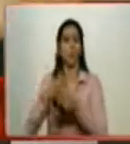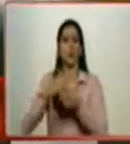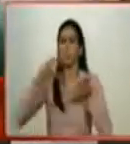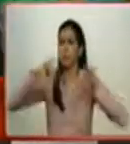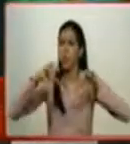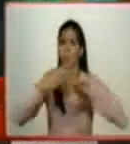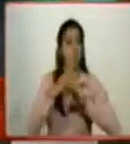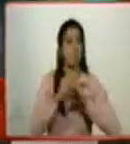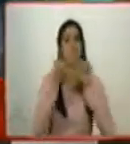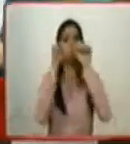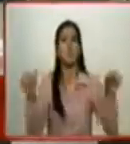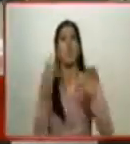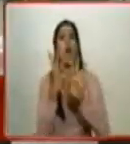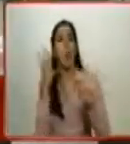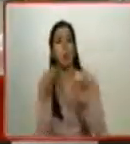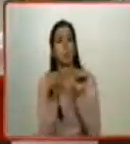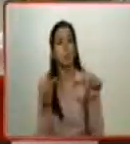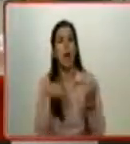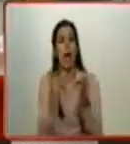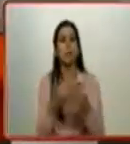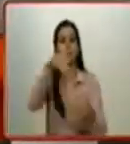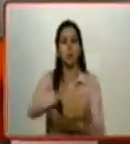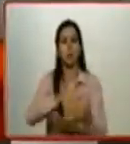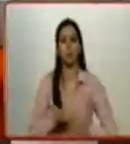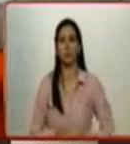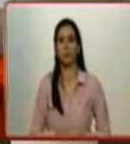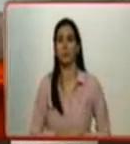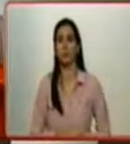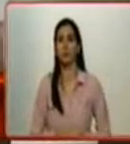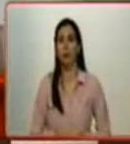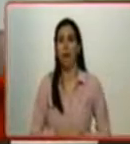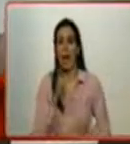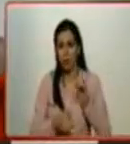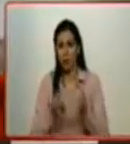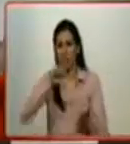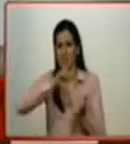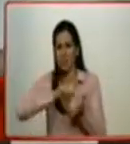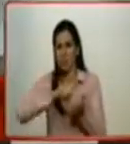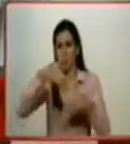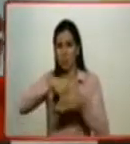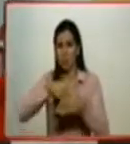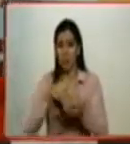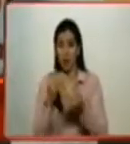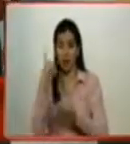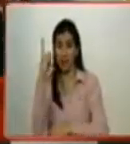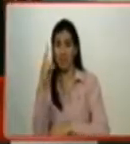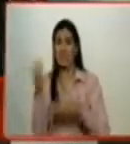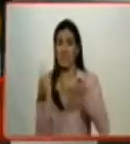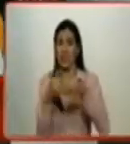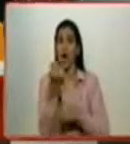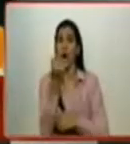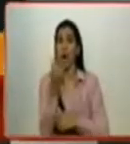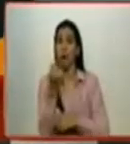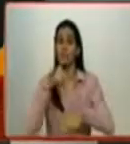se mantuvieron en las colas para ejercer su derecho al sufragio. Nosotros tuvimos centros en Lara que cerraron a las